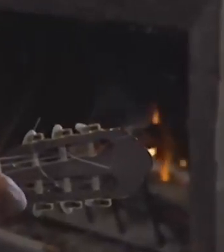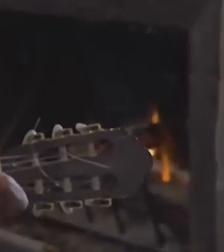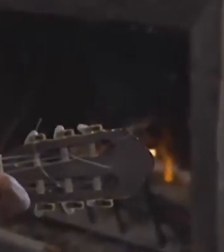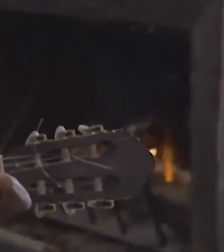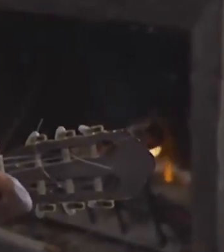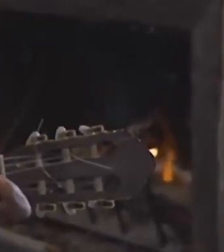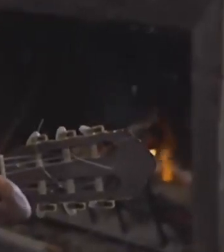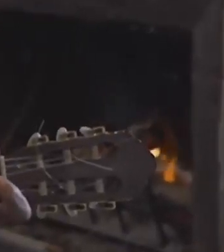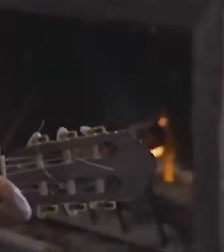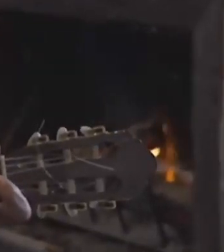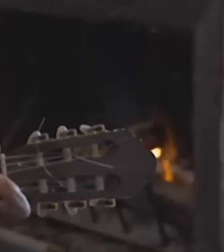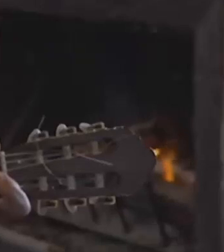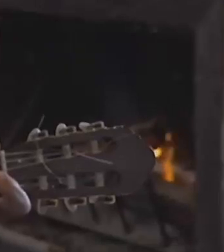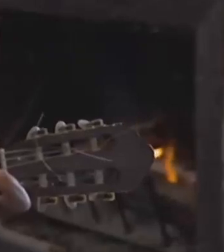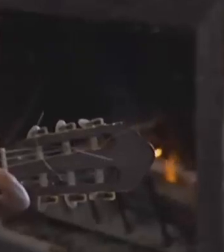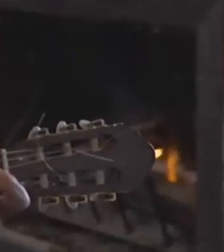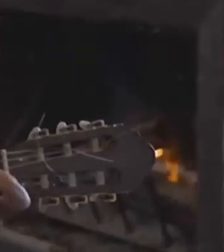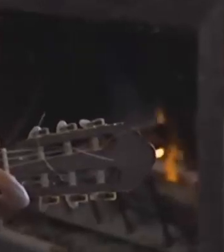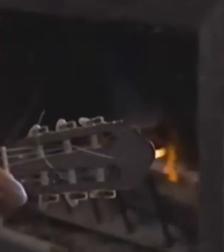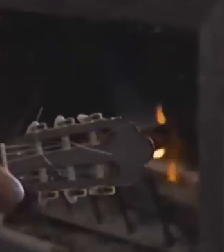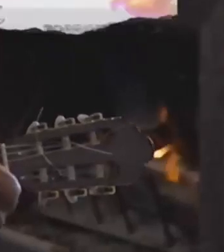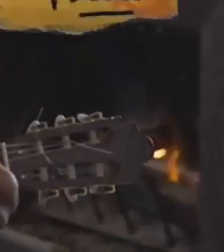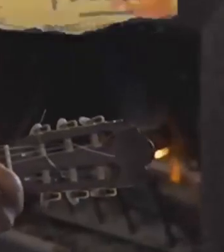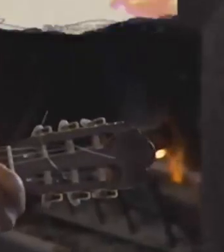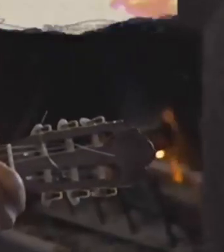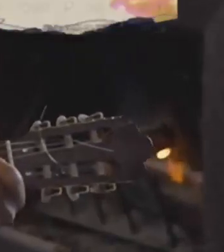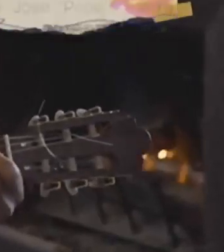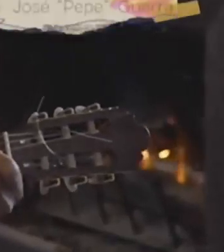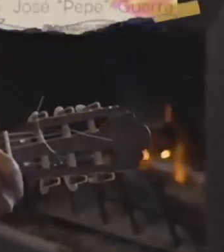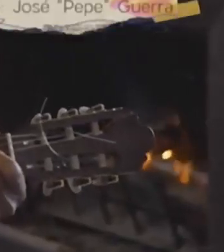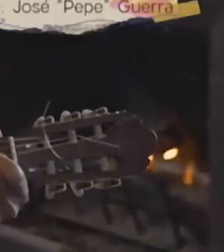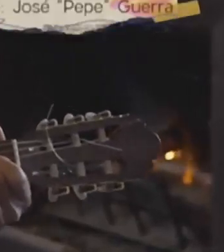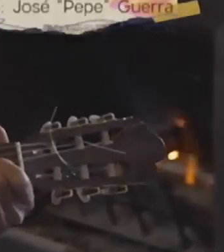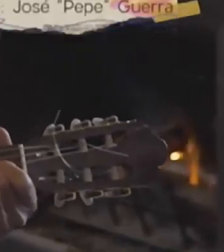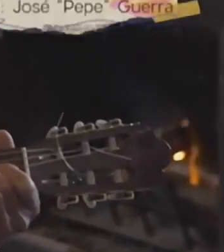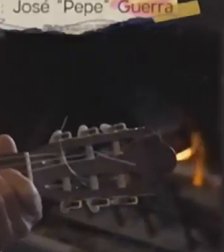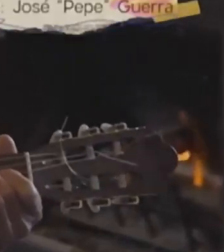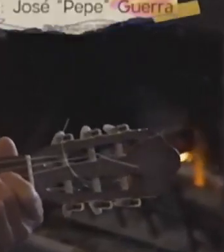porque salen a la tierra